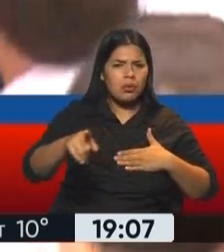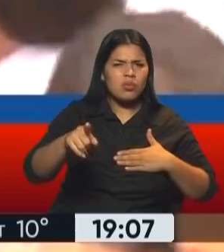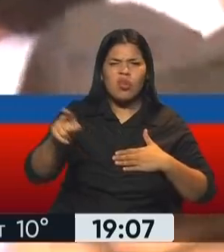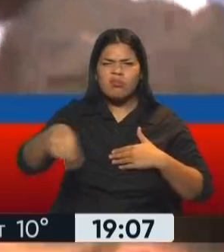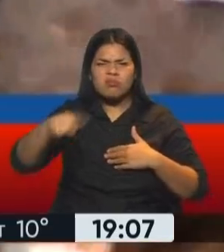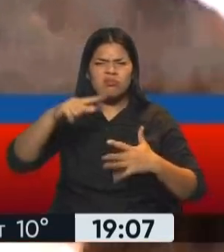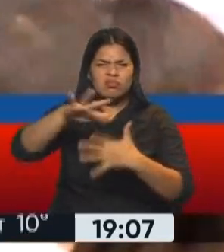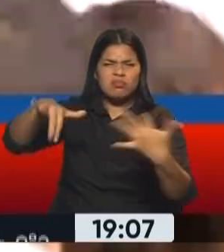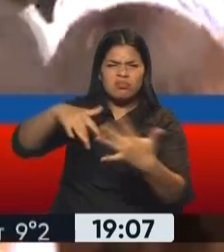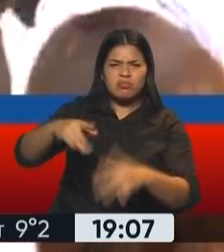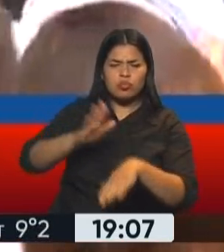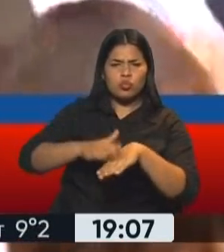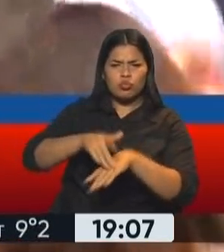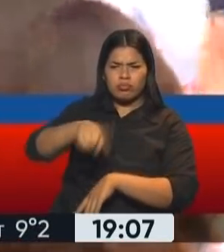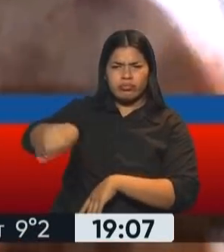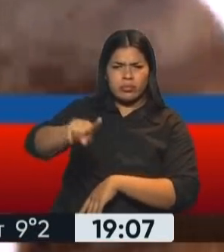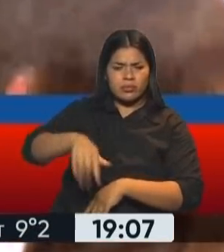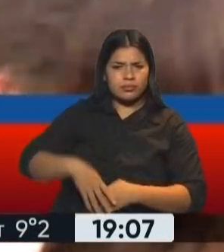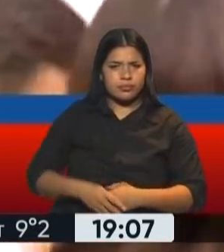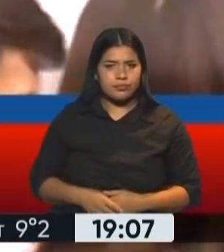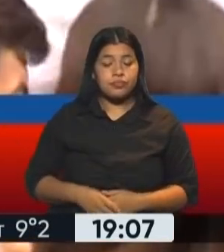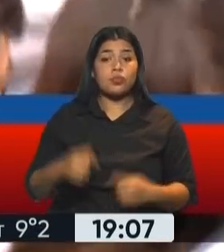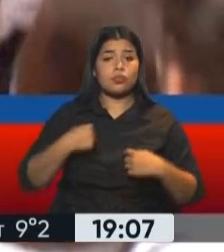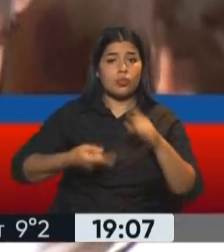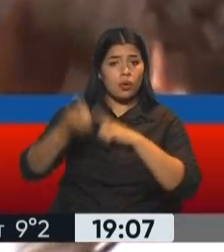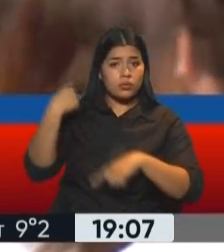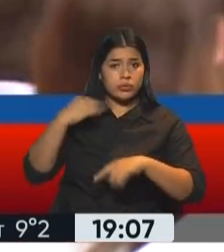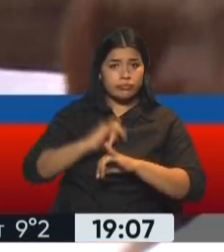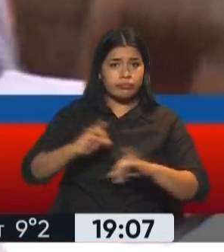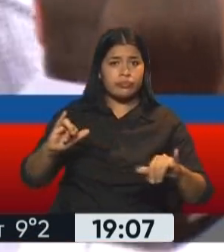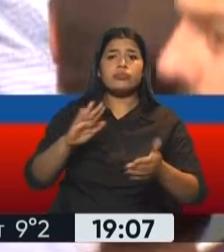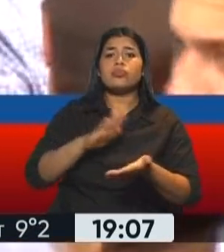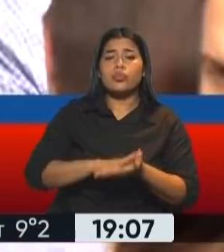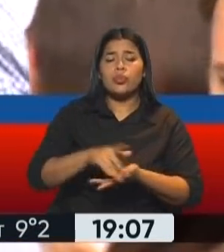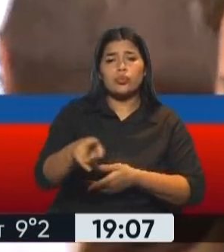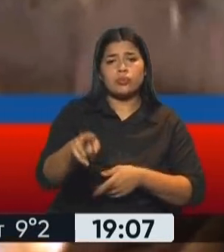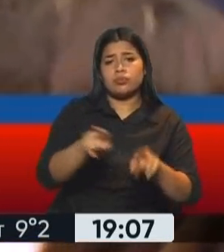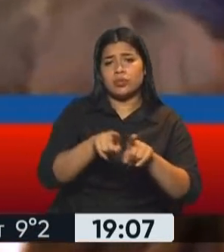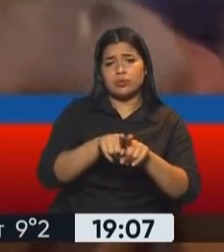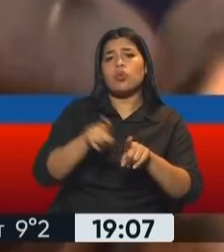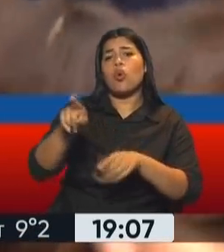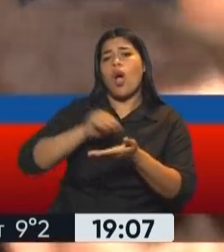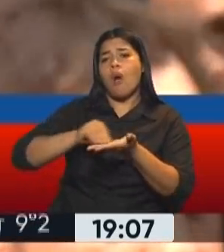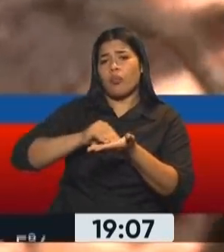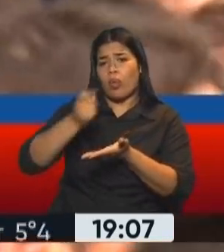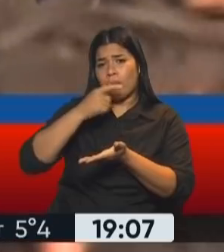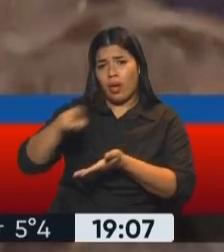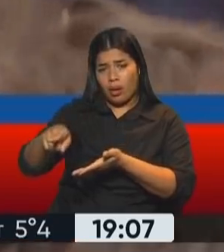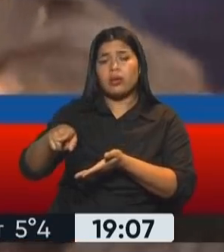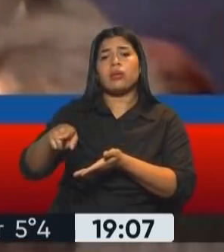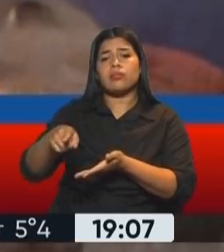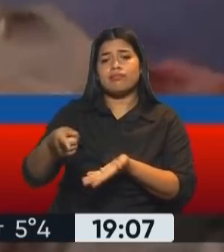ellos. Ayer expresé mis agravios respecto de la recusación que planteó el doctor Lanuse y solicité a la